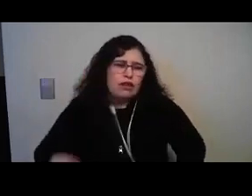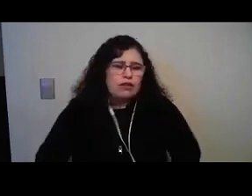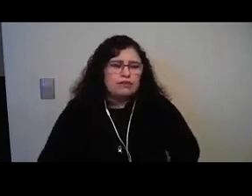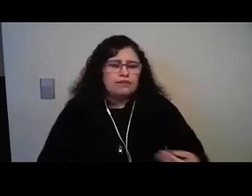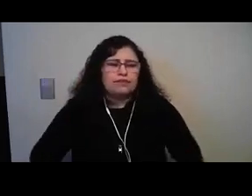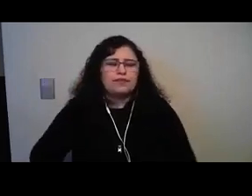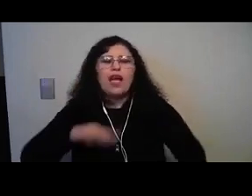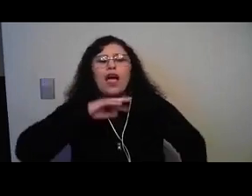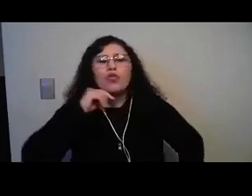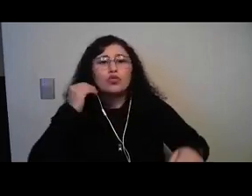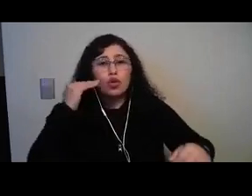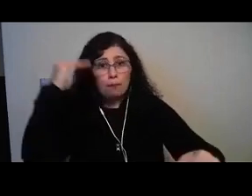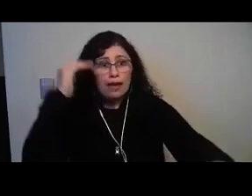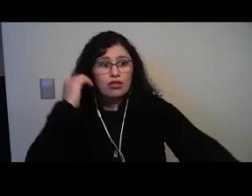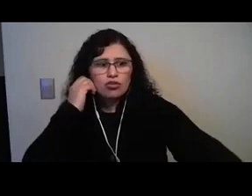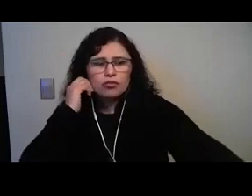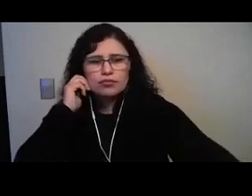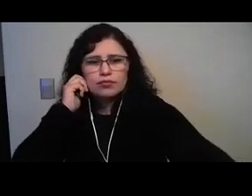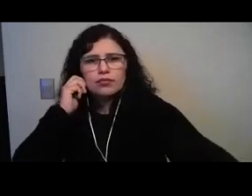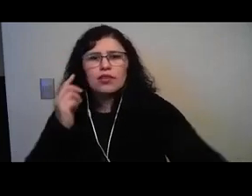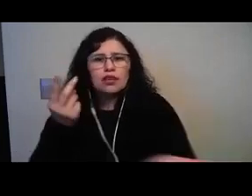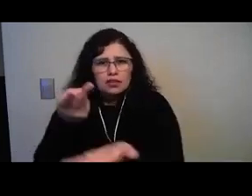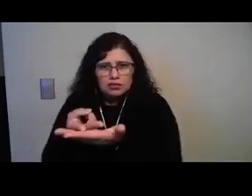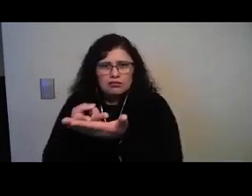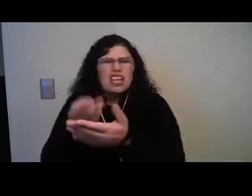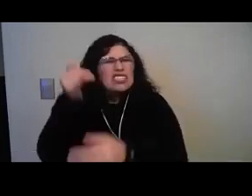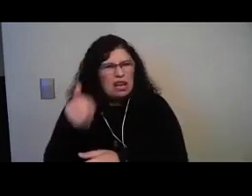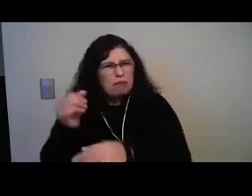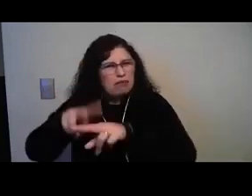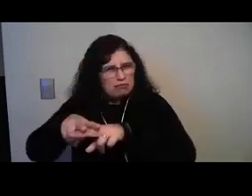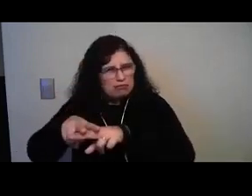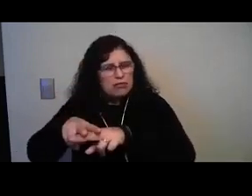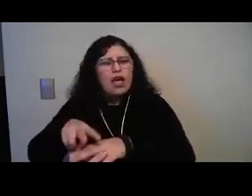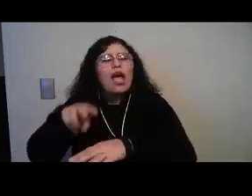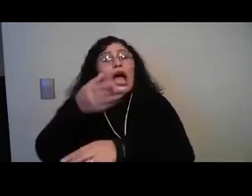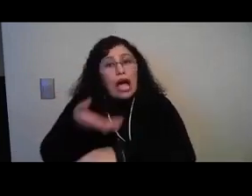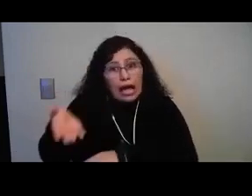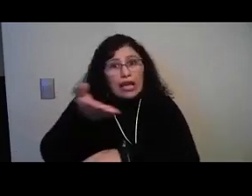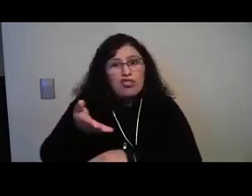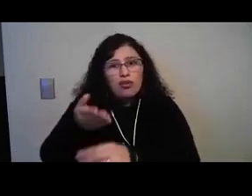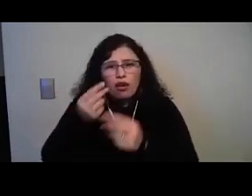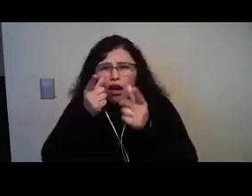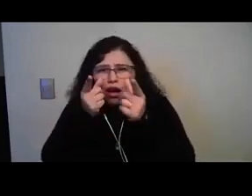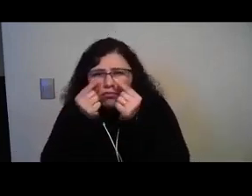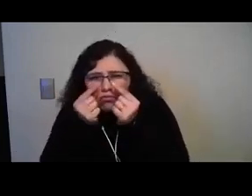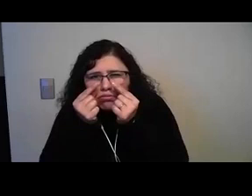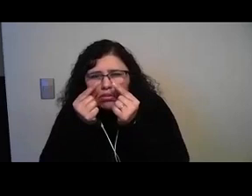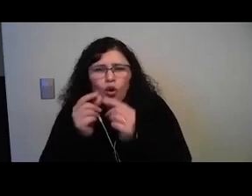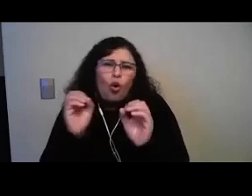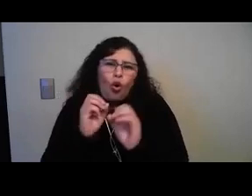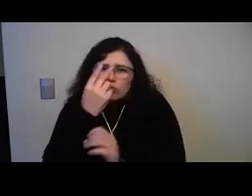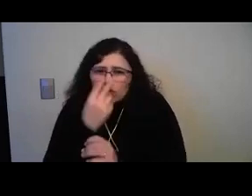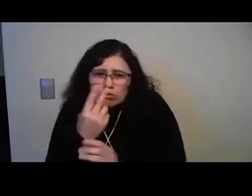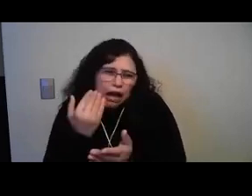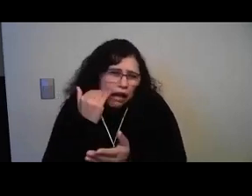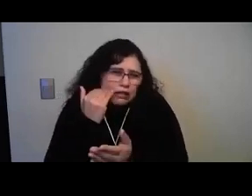adultos mayores, especialmente que ya se encuentran en condición de postrado, tienen dificultades con la visión, entonces tratar de que lo posible, encender la luz,